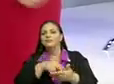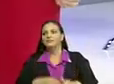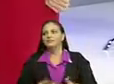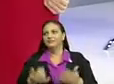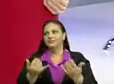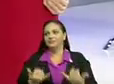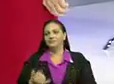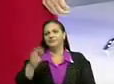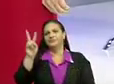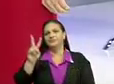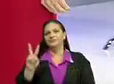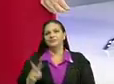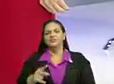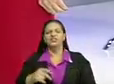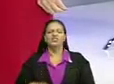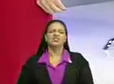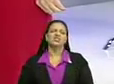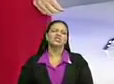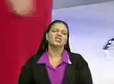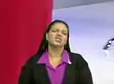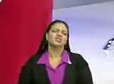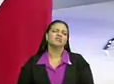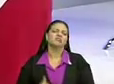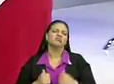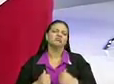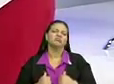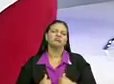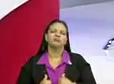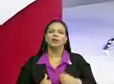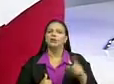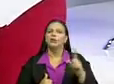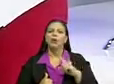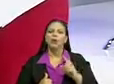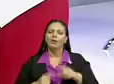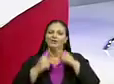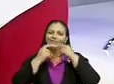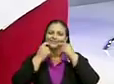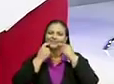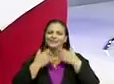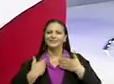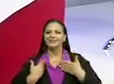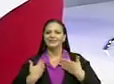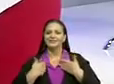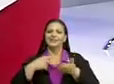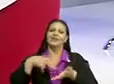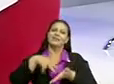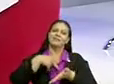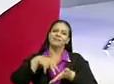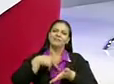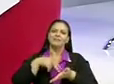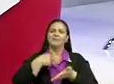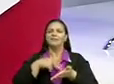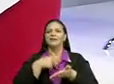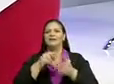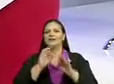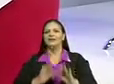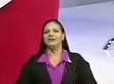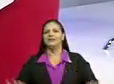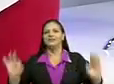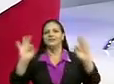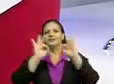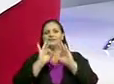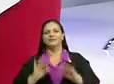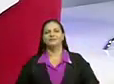y hay que ponerle, hay que inyectarle la vida alegría. Eso. Póngale ese toquecito de locura. Claro. Que es importante. A veces no todo en la vida